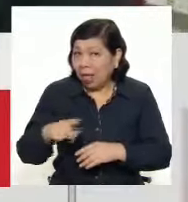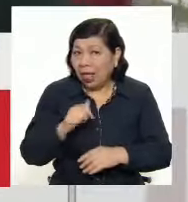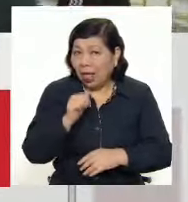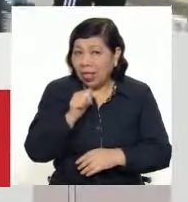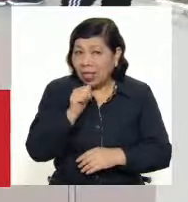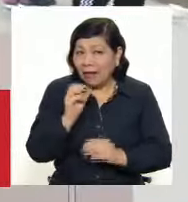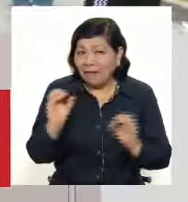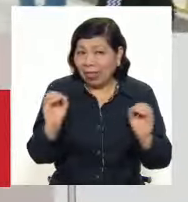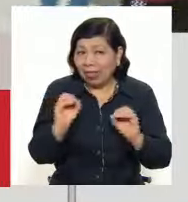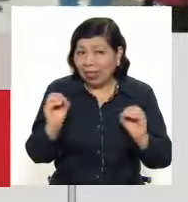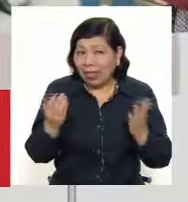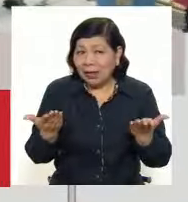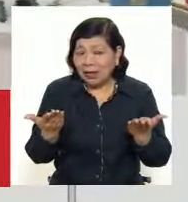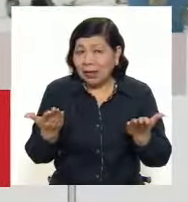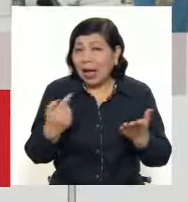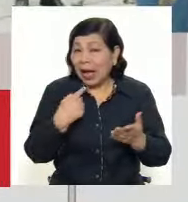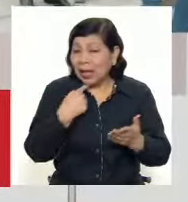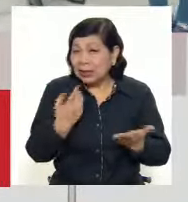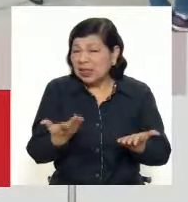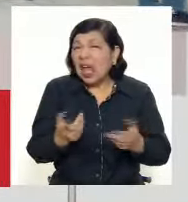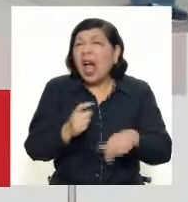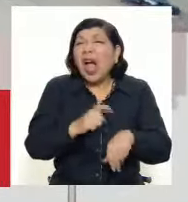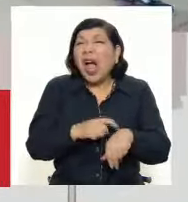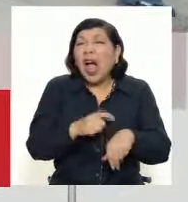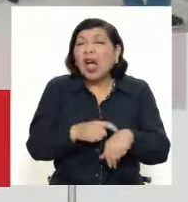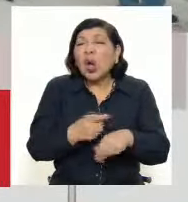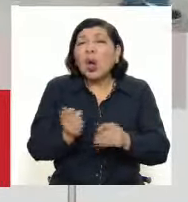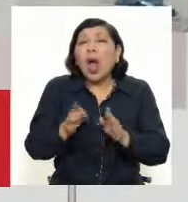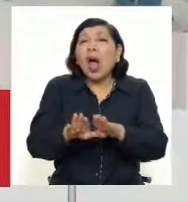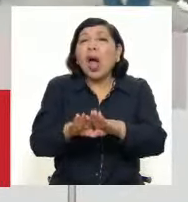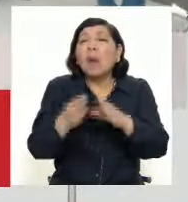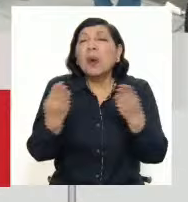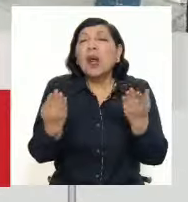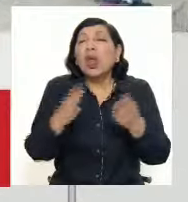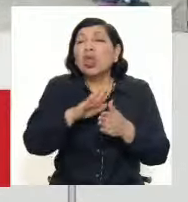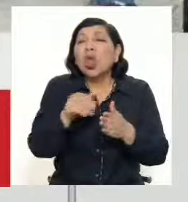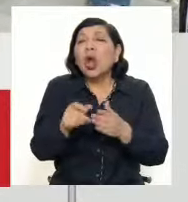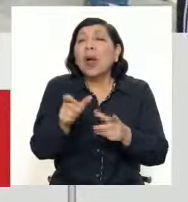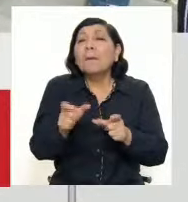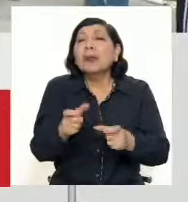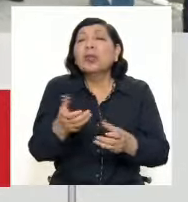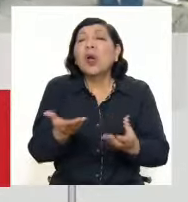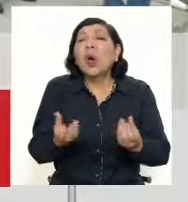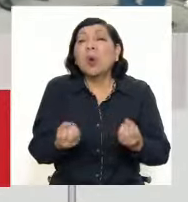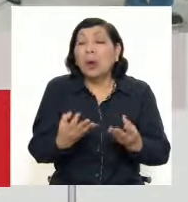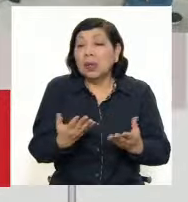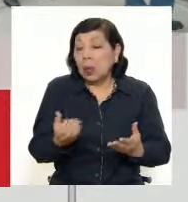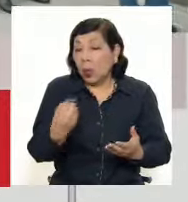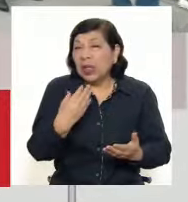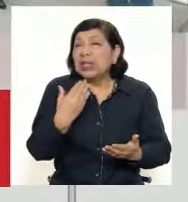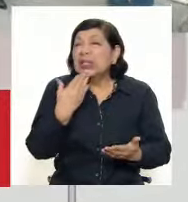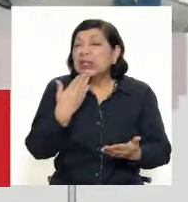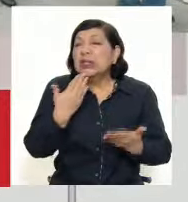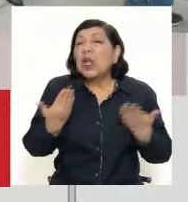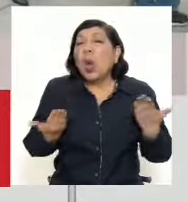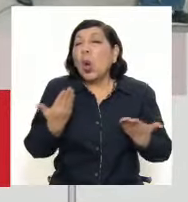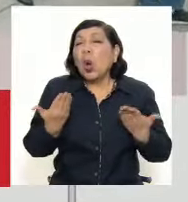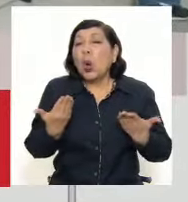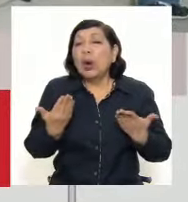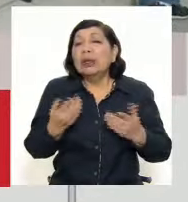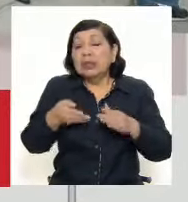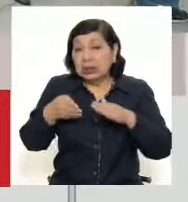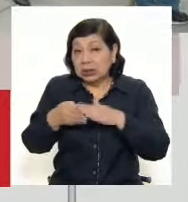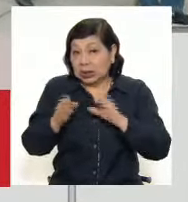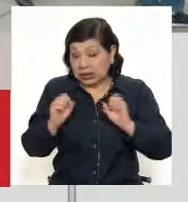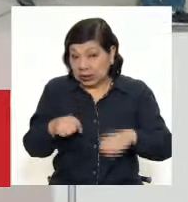todavía no se realiza. ¿Se ha comunicado desde qué hora entonces van a poder ingresar todos los simpatizantes? Asimismo, cuéntanos un poco sobre los